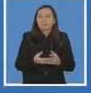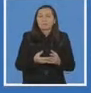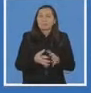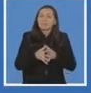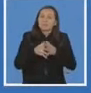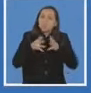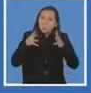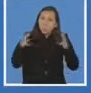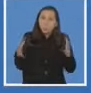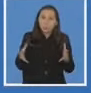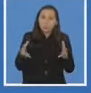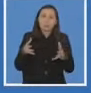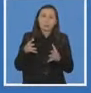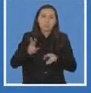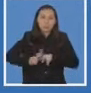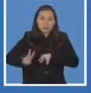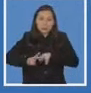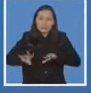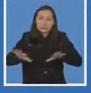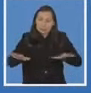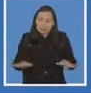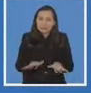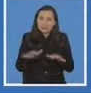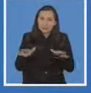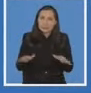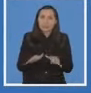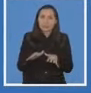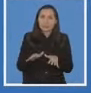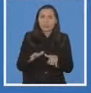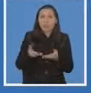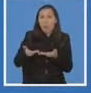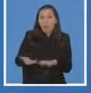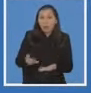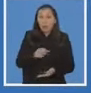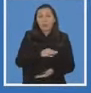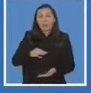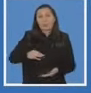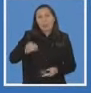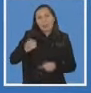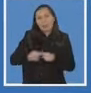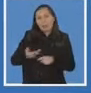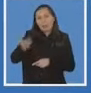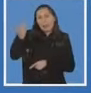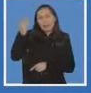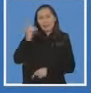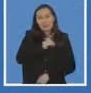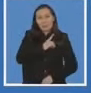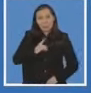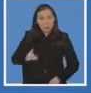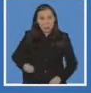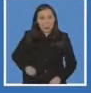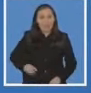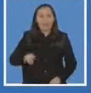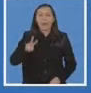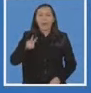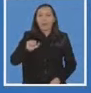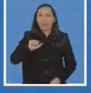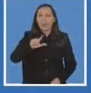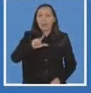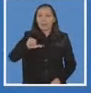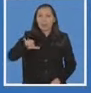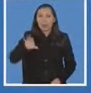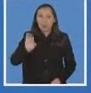la tremenda labor de la hoy ministra, entonces diputada Camila Vallejo.